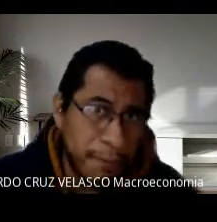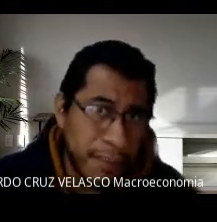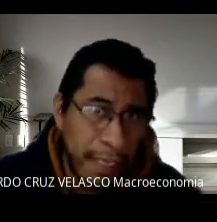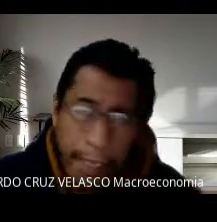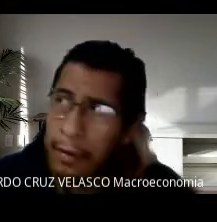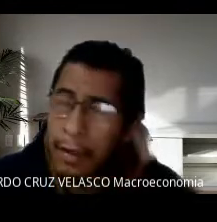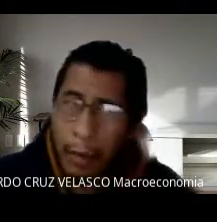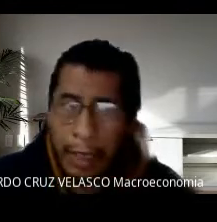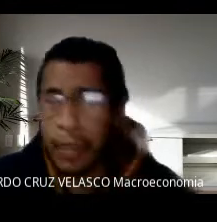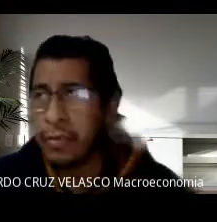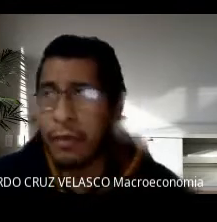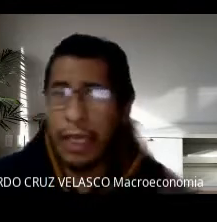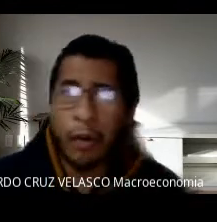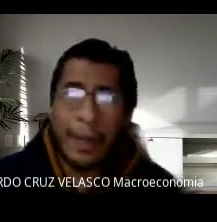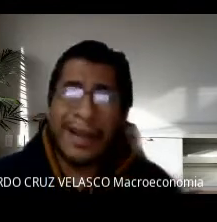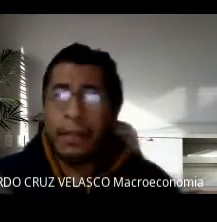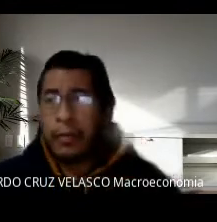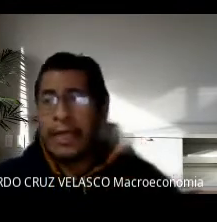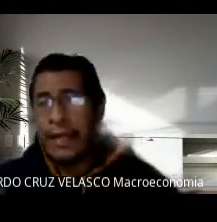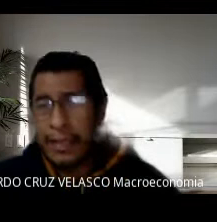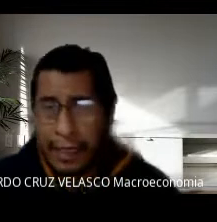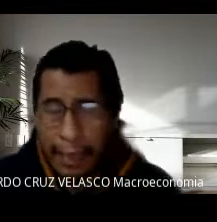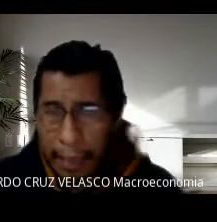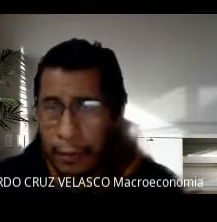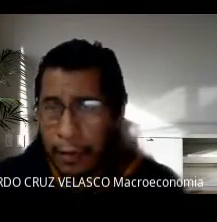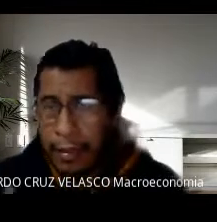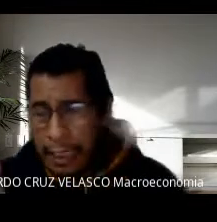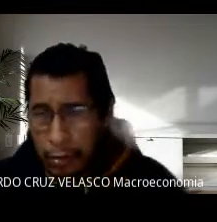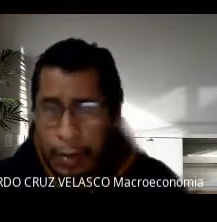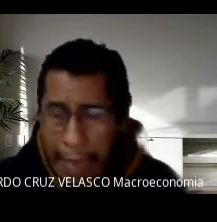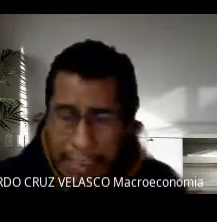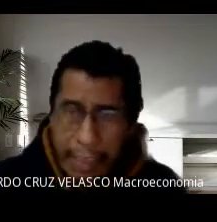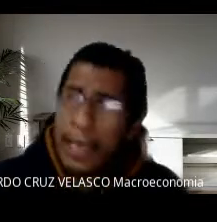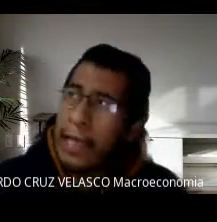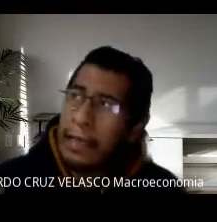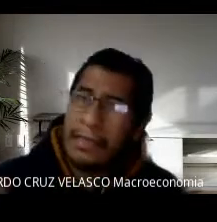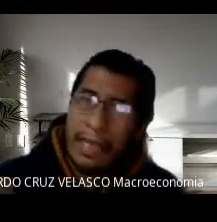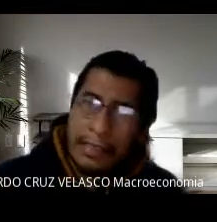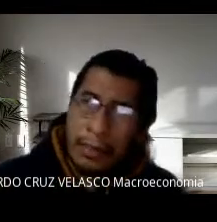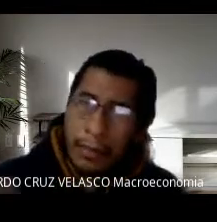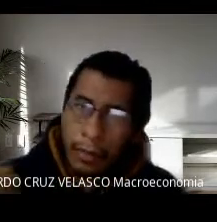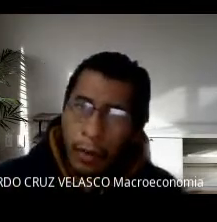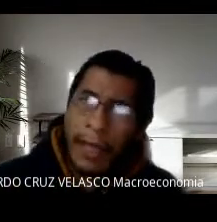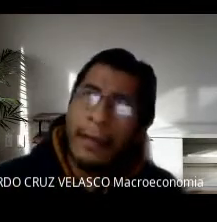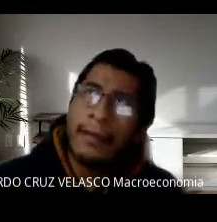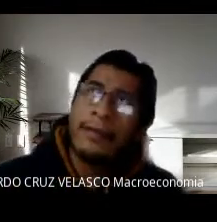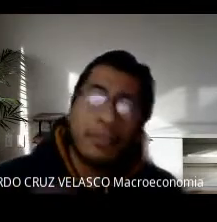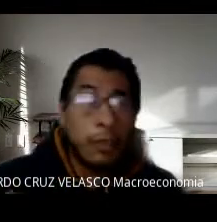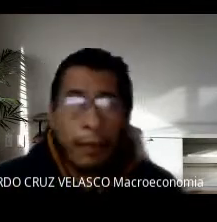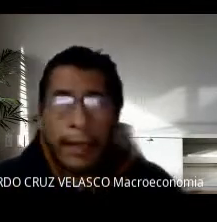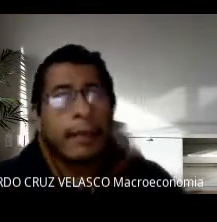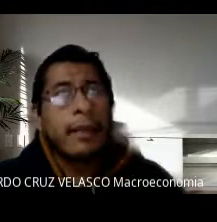es deficitaria. ¿Por qué? Porque hemos tenido que comprarle e importar del extranjero, tanto la China, CanSino, Novak